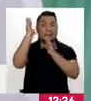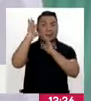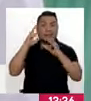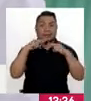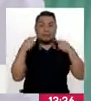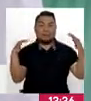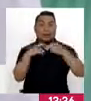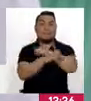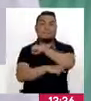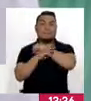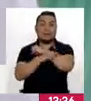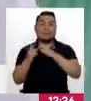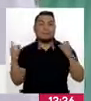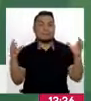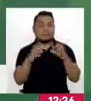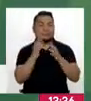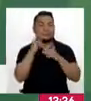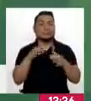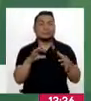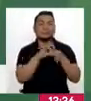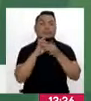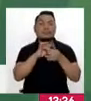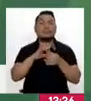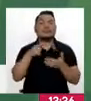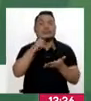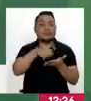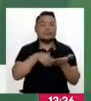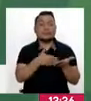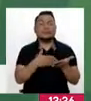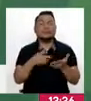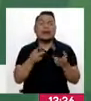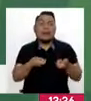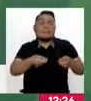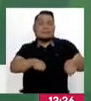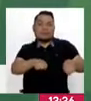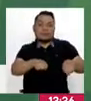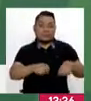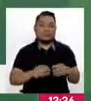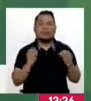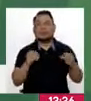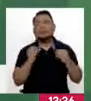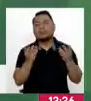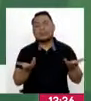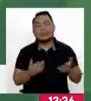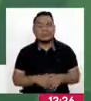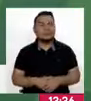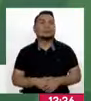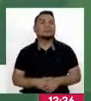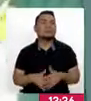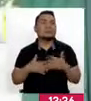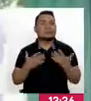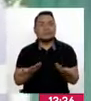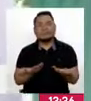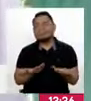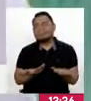reunión de la Alianza del Pacífico porque era